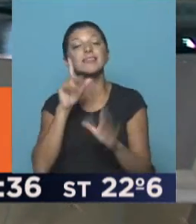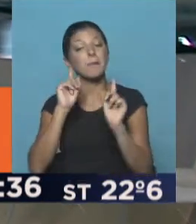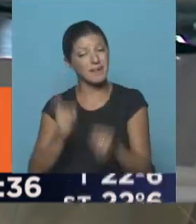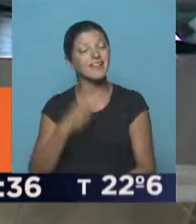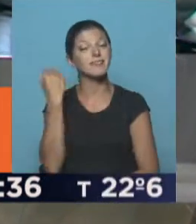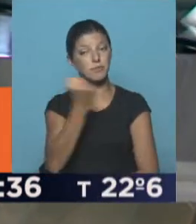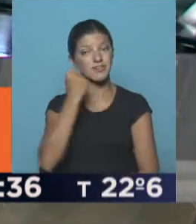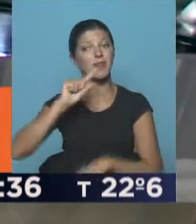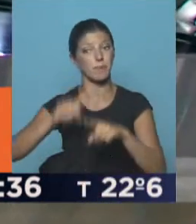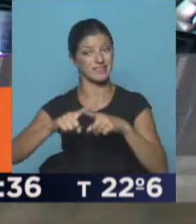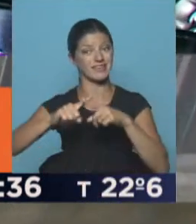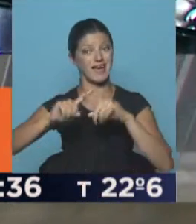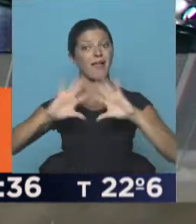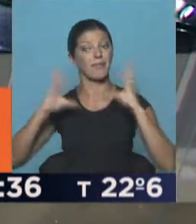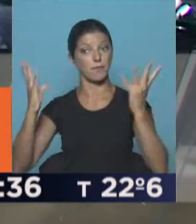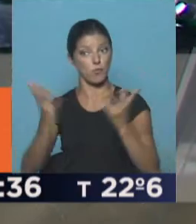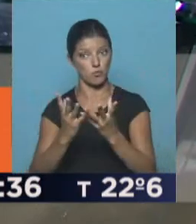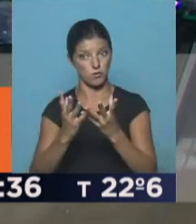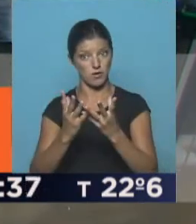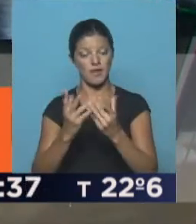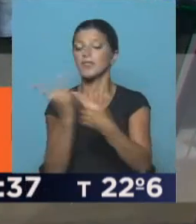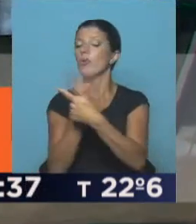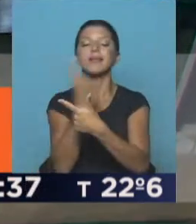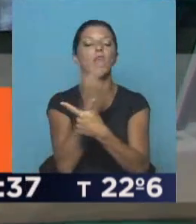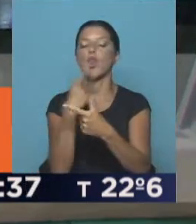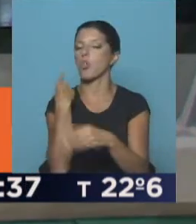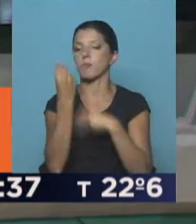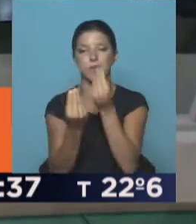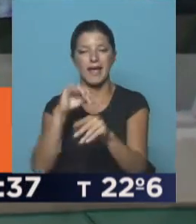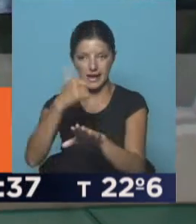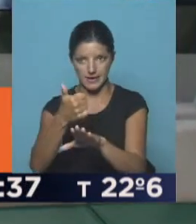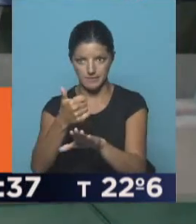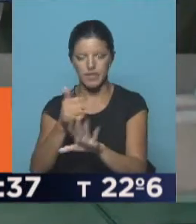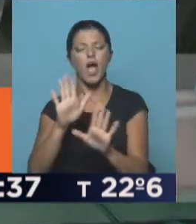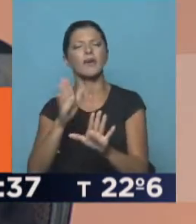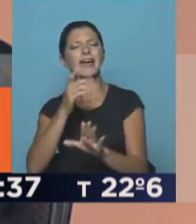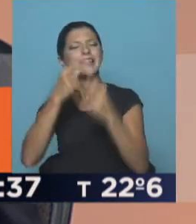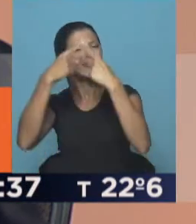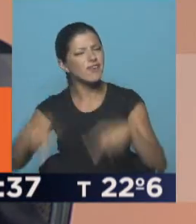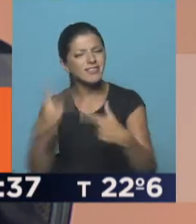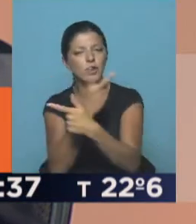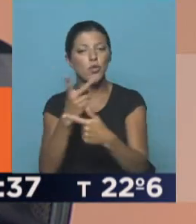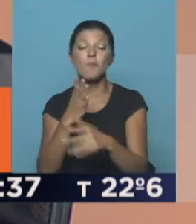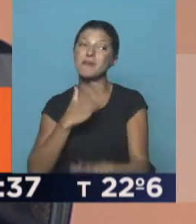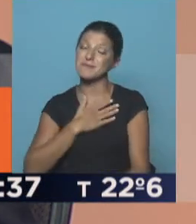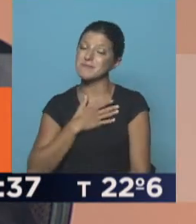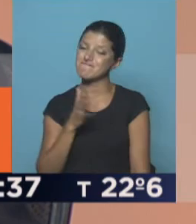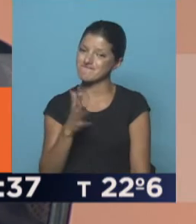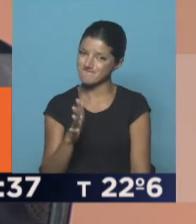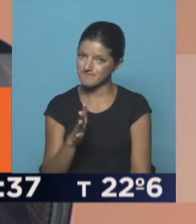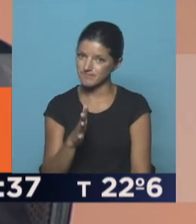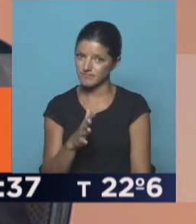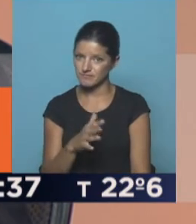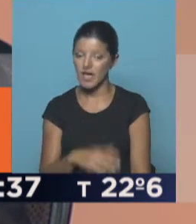sea Merkel o Schulz. ¿Son diferentes? Yo creo que no tanto en ese plano. Y también van a ser uno